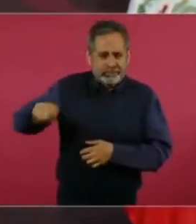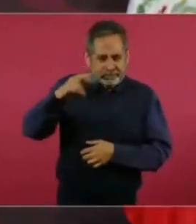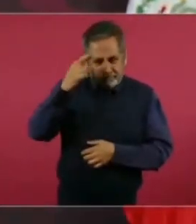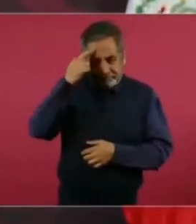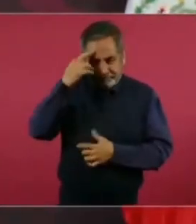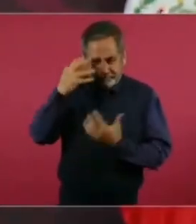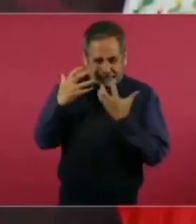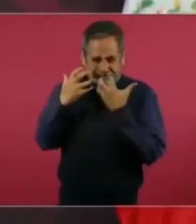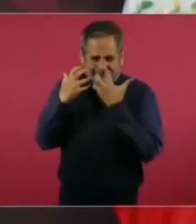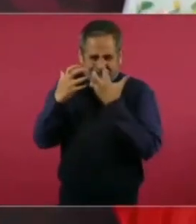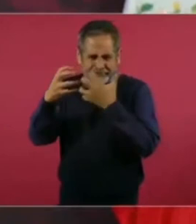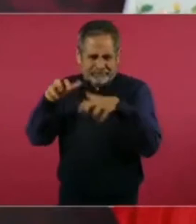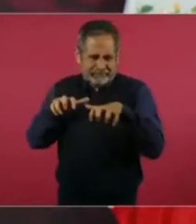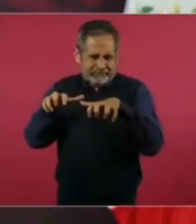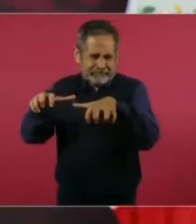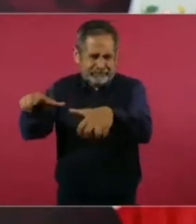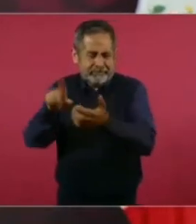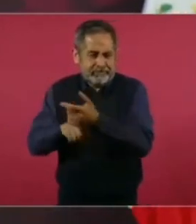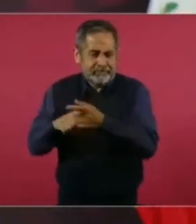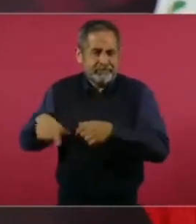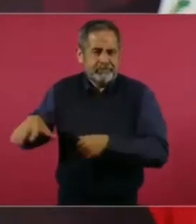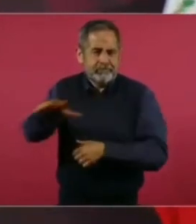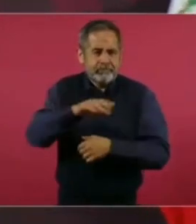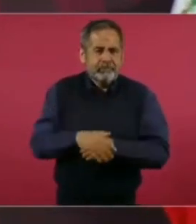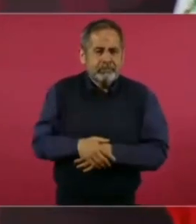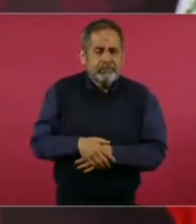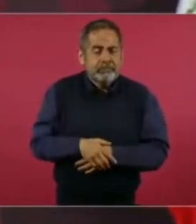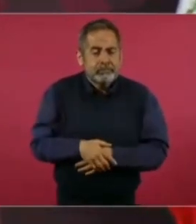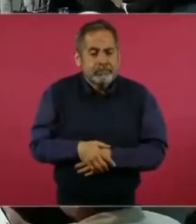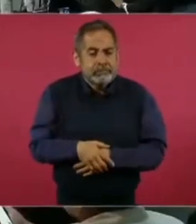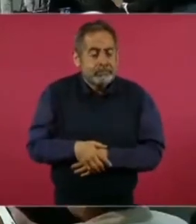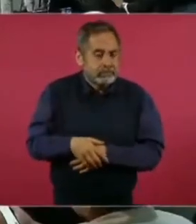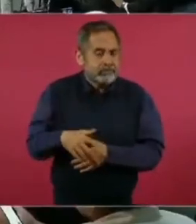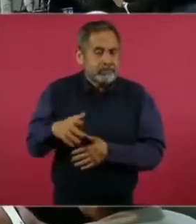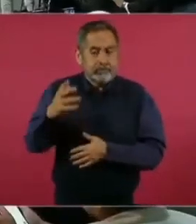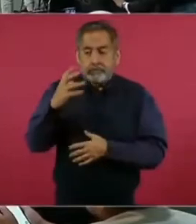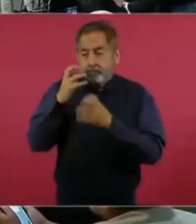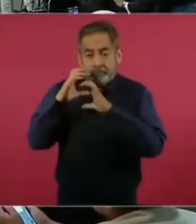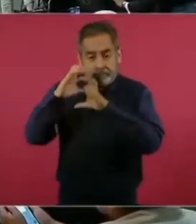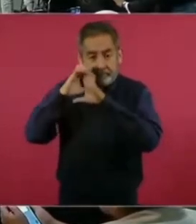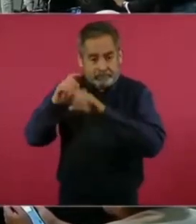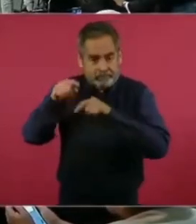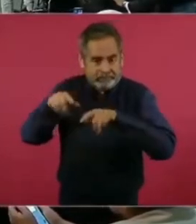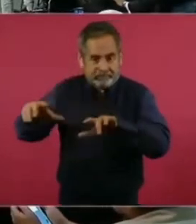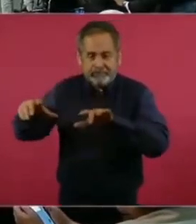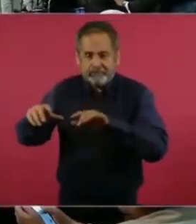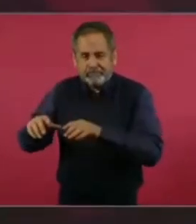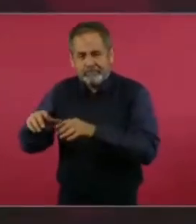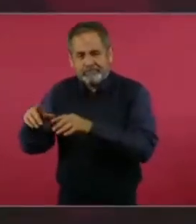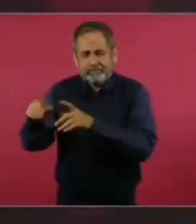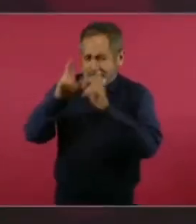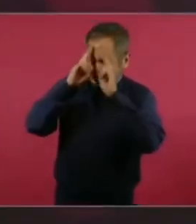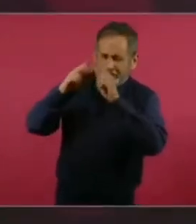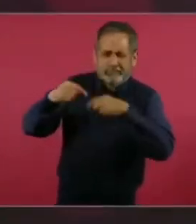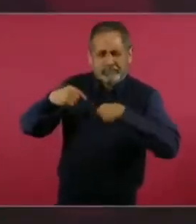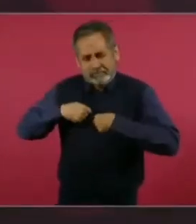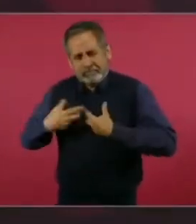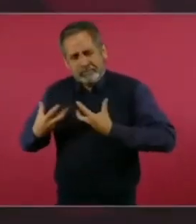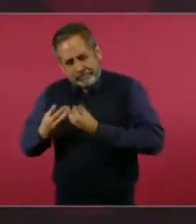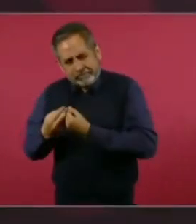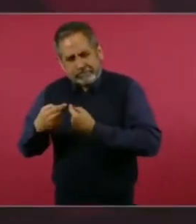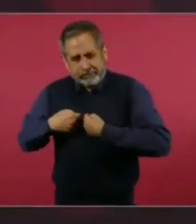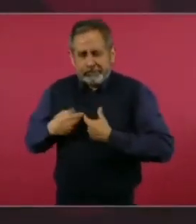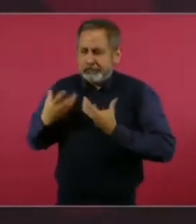también, es un honor estar con Claudia hoy, pero cuando de repente empiezo